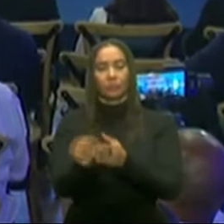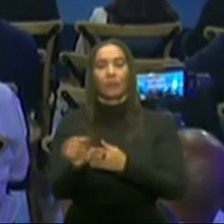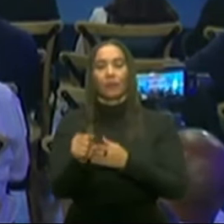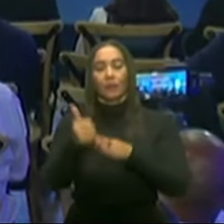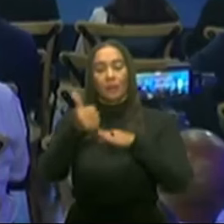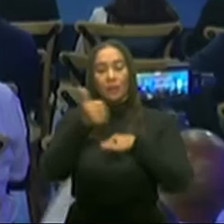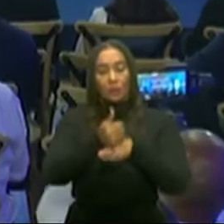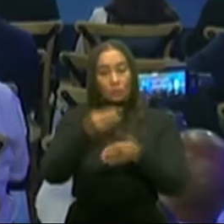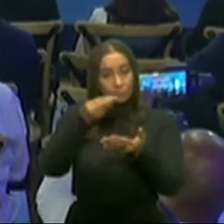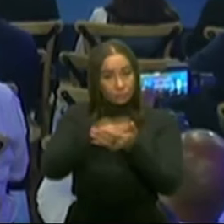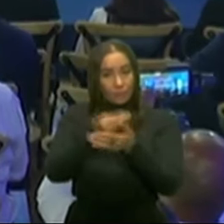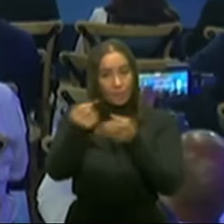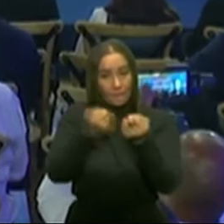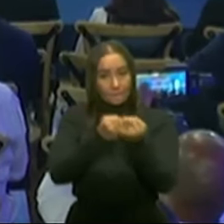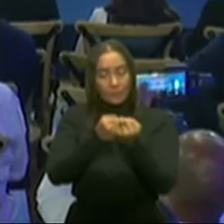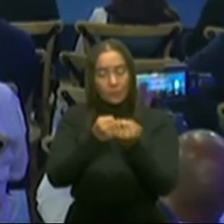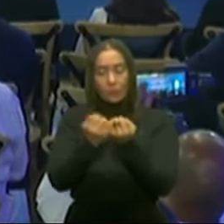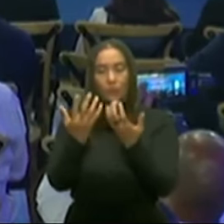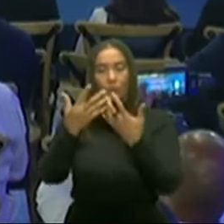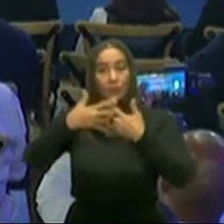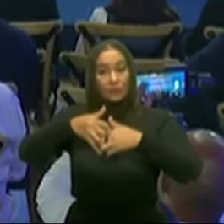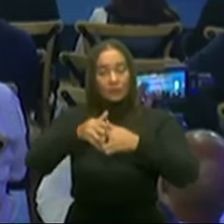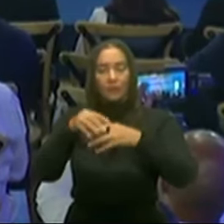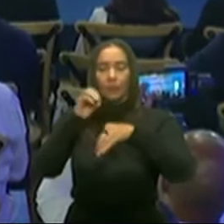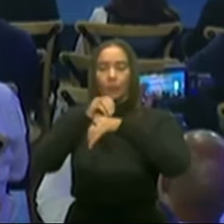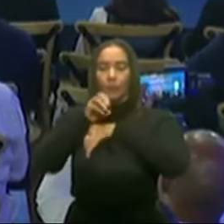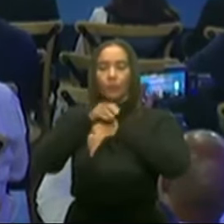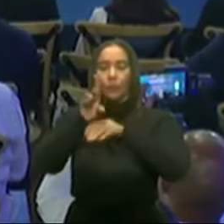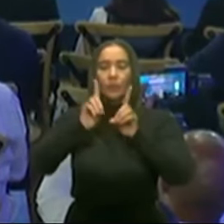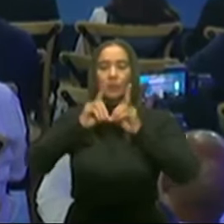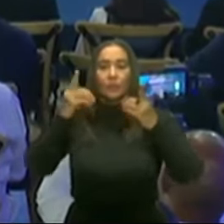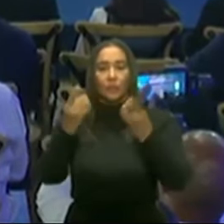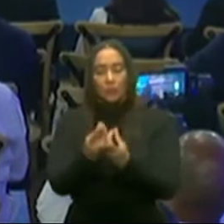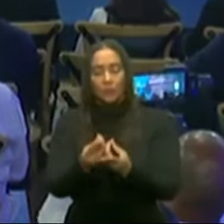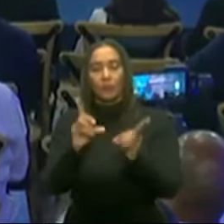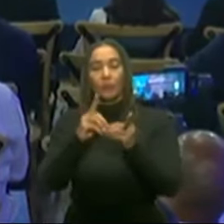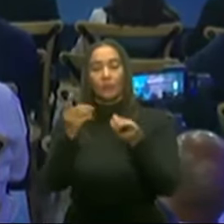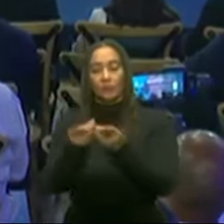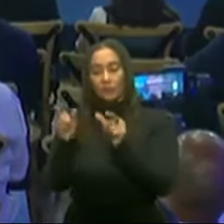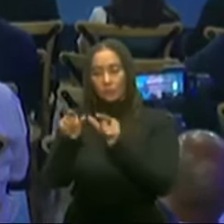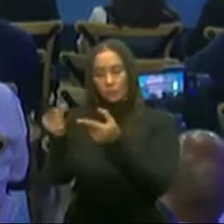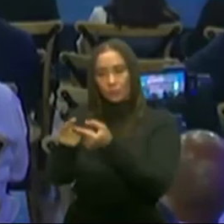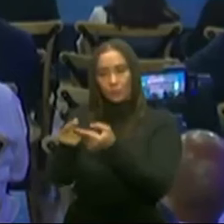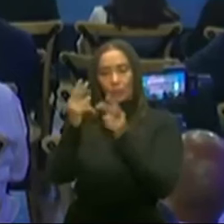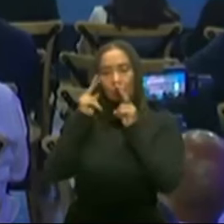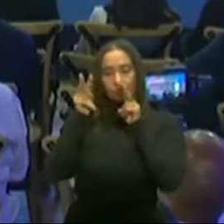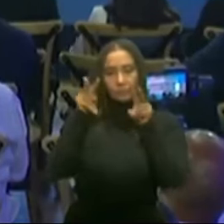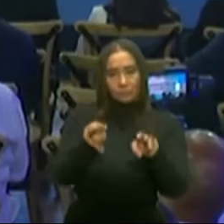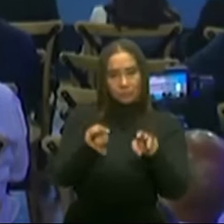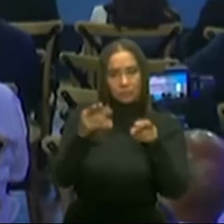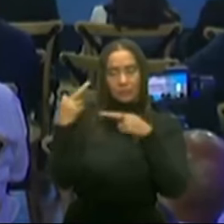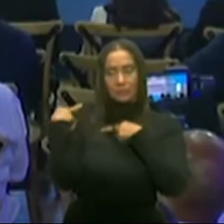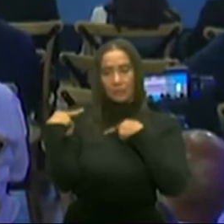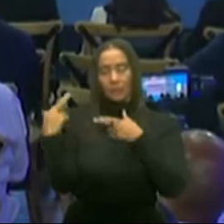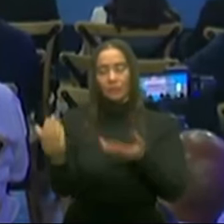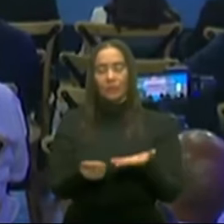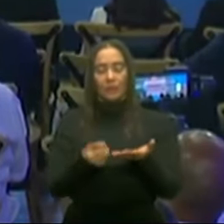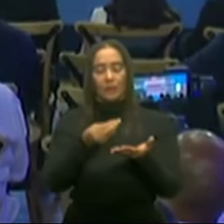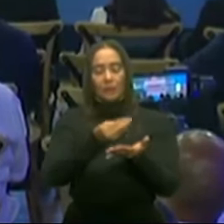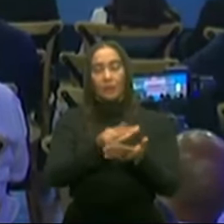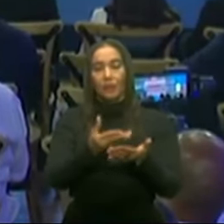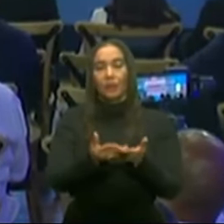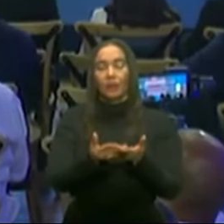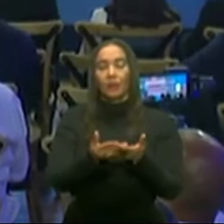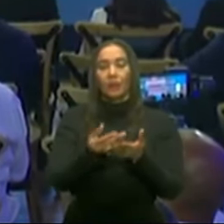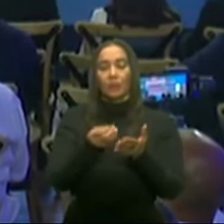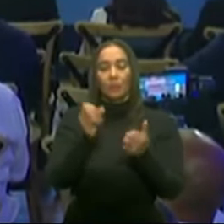funcional y financiera, integrado por un consejo directivo y una dirección ejecutiva, y sus resoluciones son normas de alcance general,